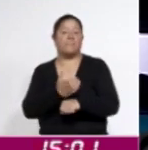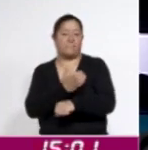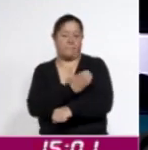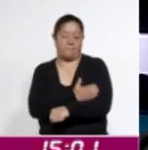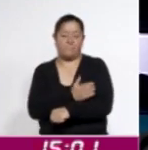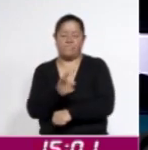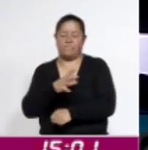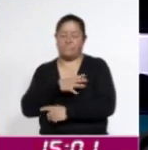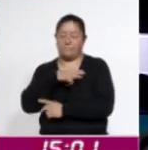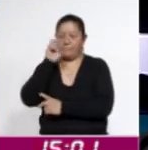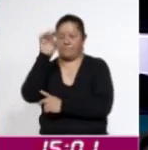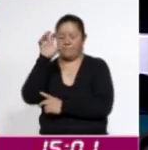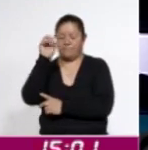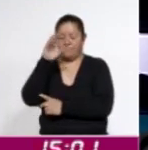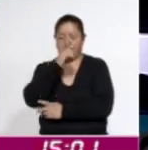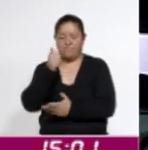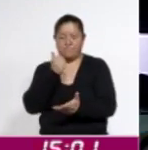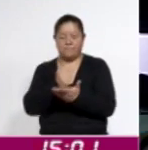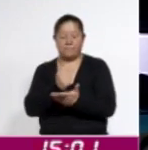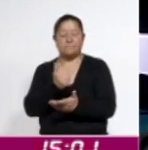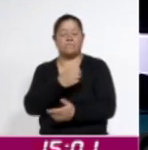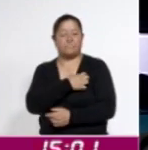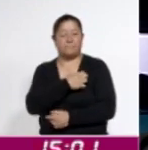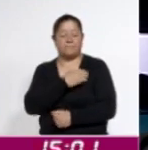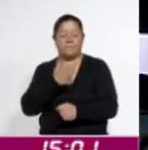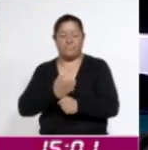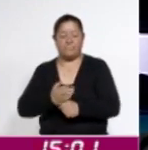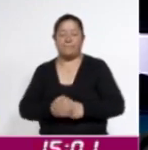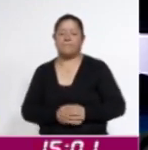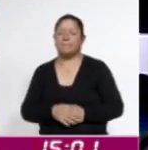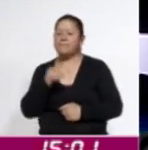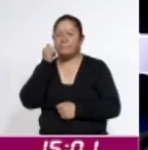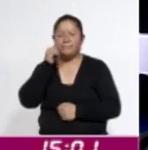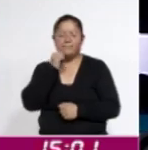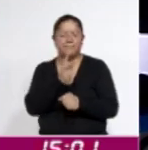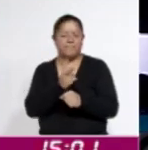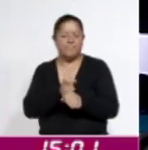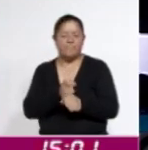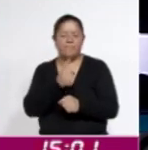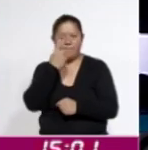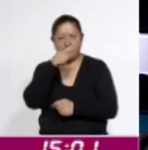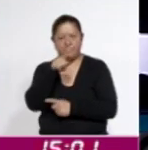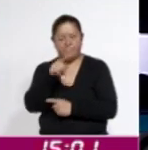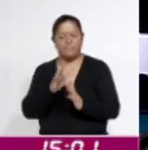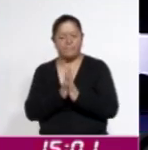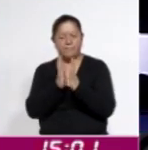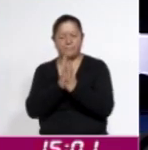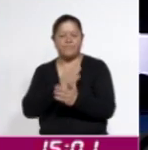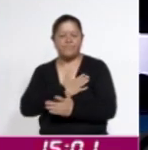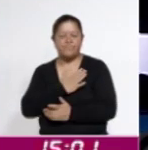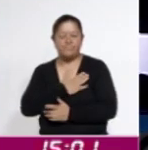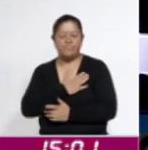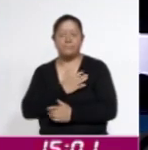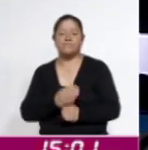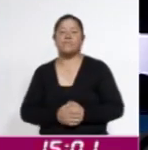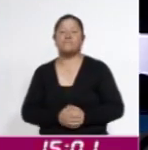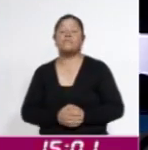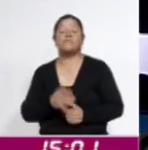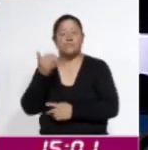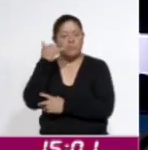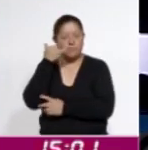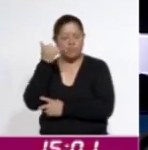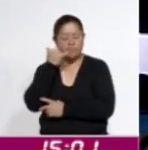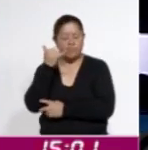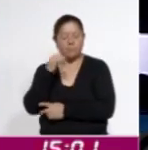Transmitimos en vivo desde esta ciudad capital. Y como siempre, le reiteramos la invitación para que usted participe con nosotros a través de nuestra línea